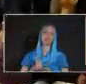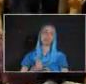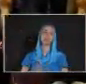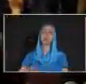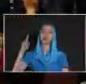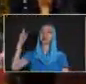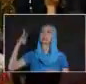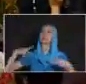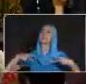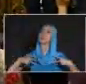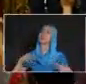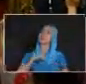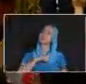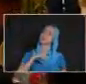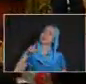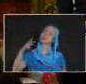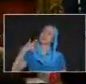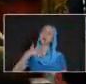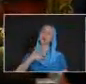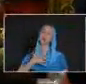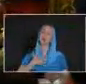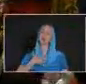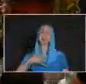y te seguirá guardando.